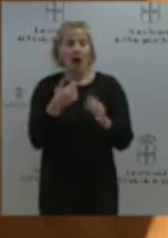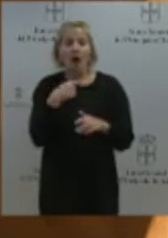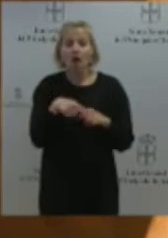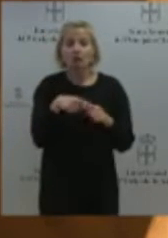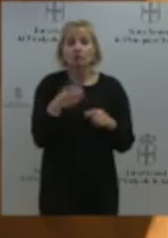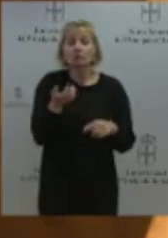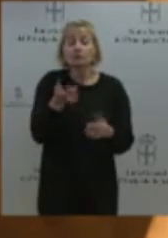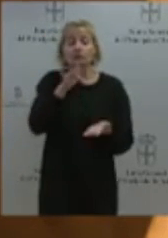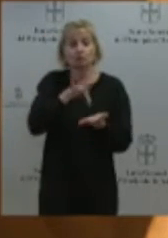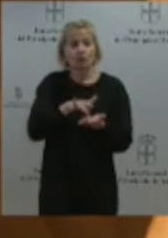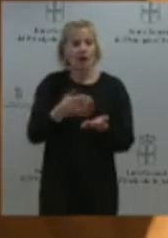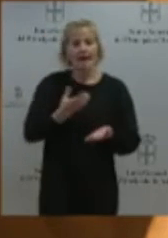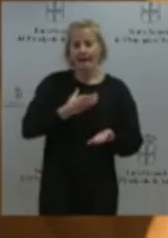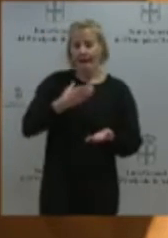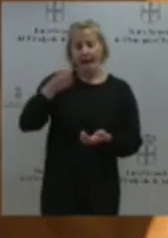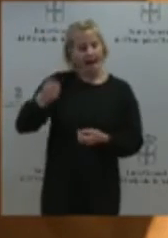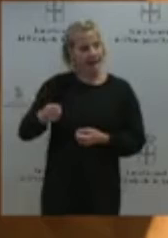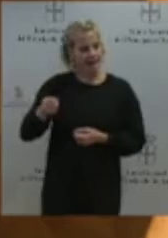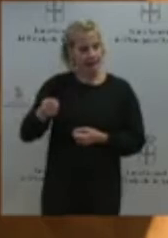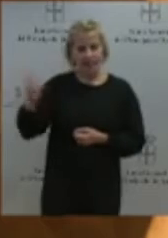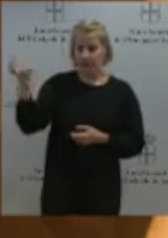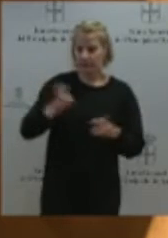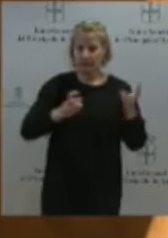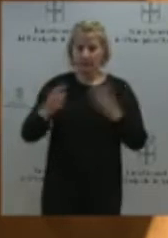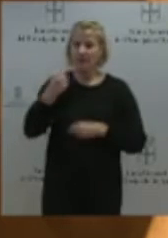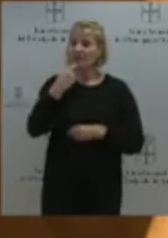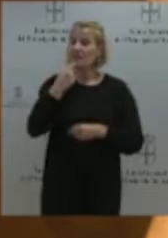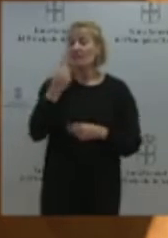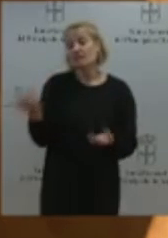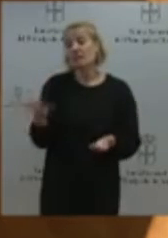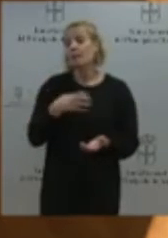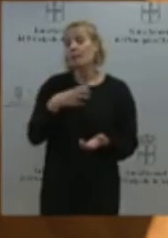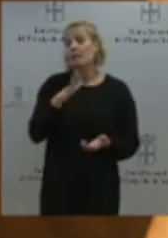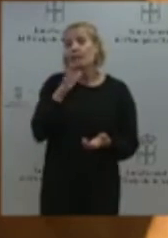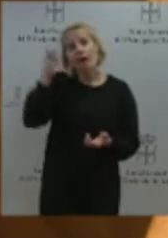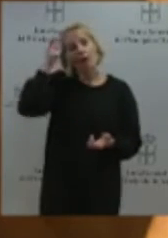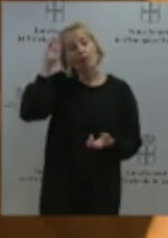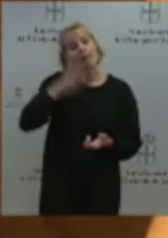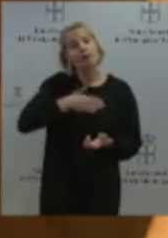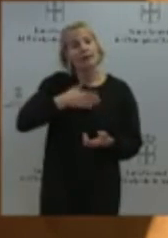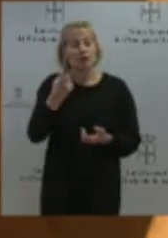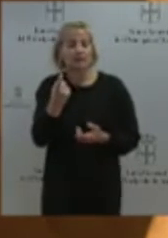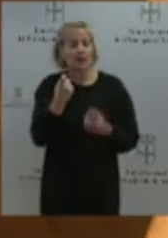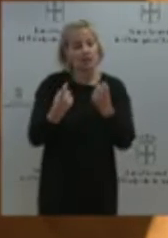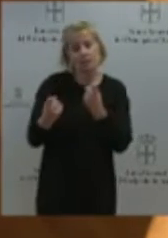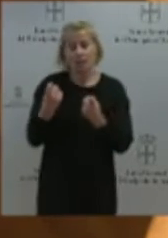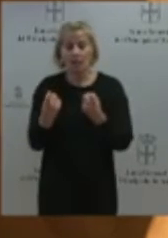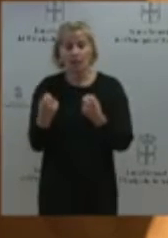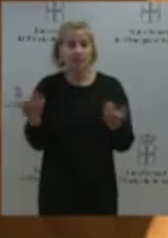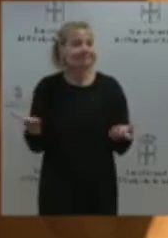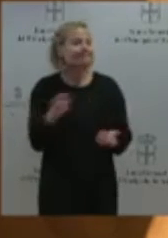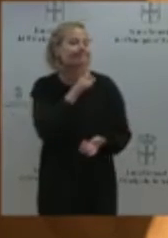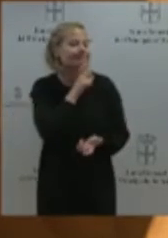a sus pueblos, ¿cómo los pagamos? Y cuando los alcaldes vienen a demandar una red de centros de salud y consultorios médicos